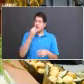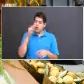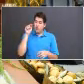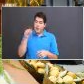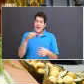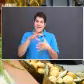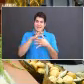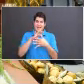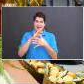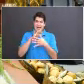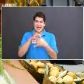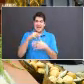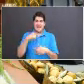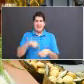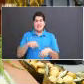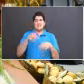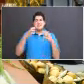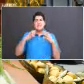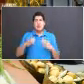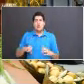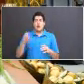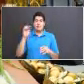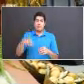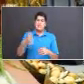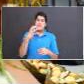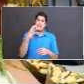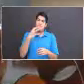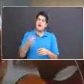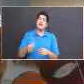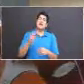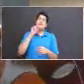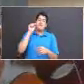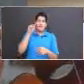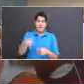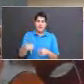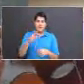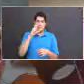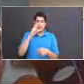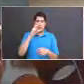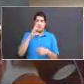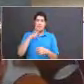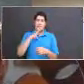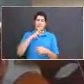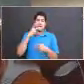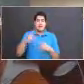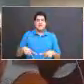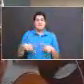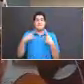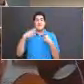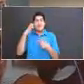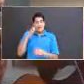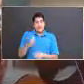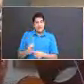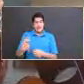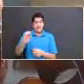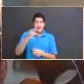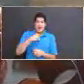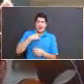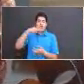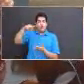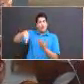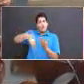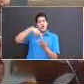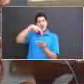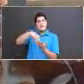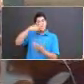pan, y beba de esta copa, tiene vida eterna en sí, y yo le voy a